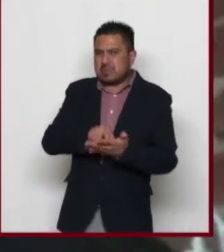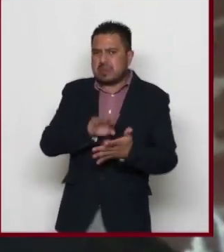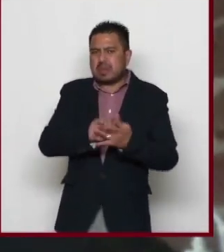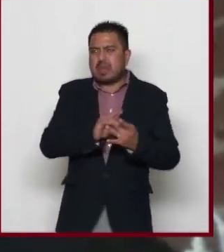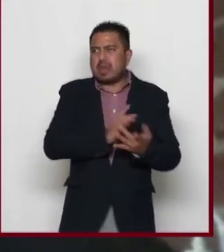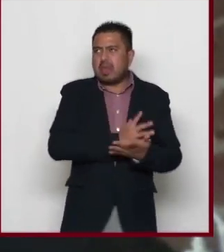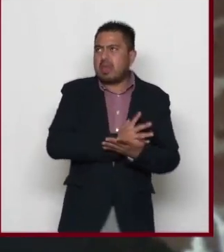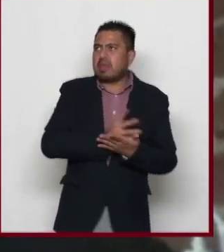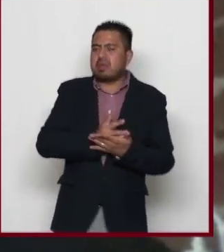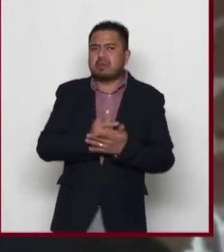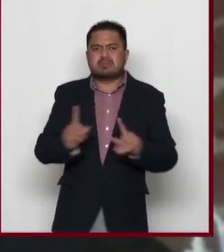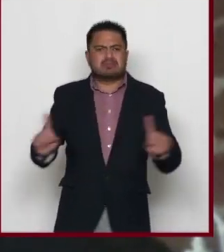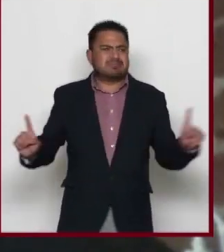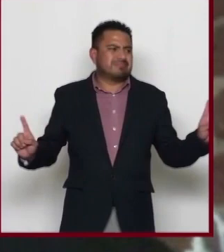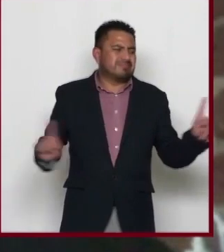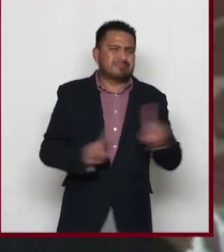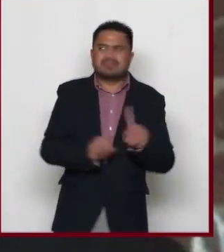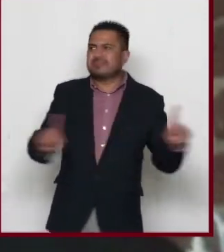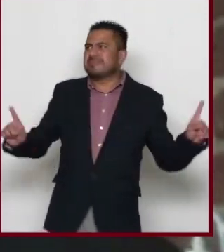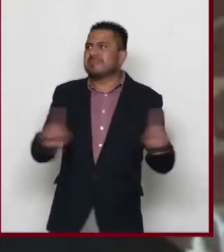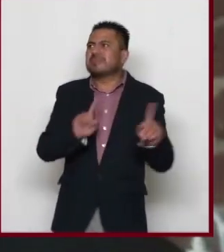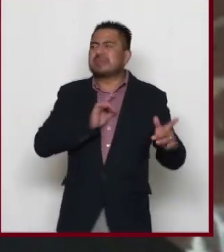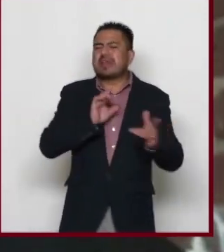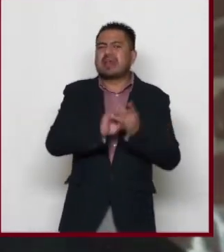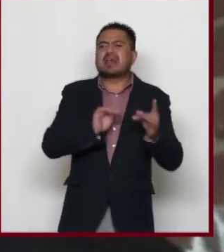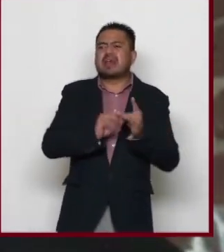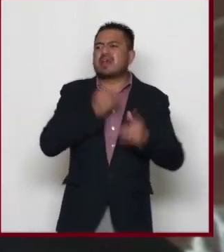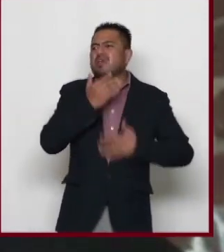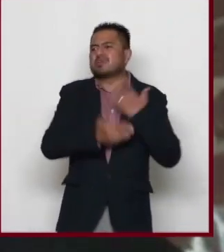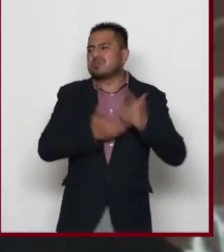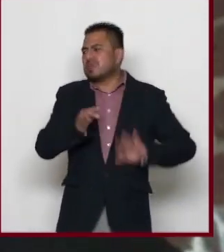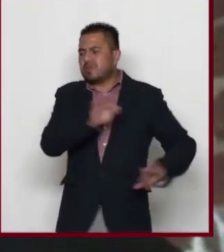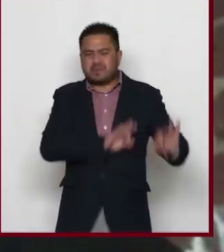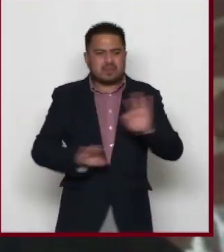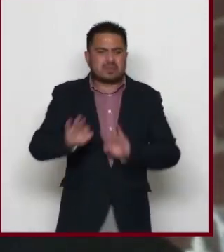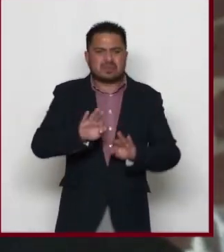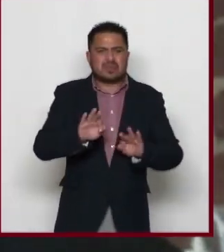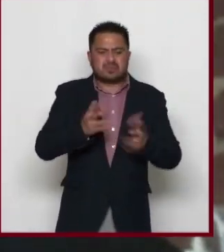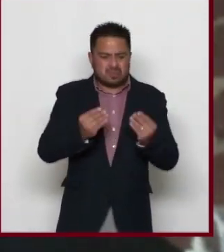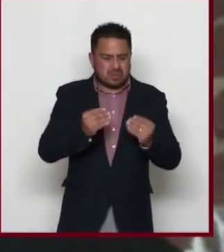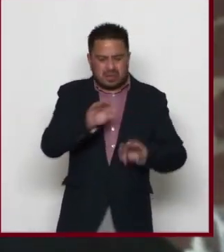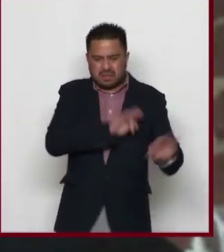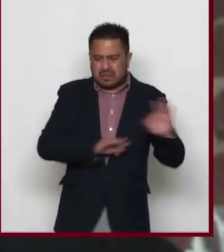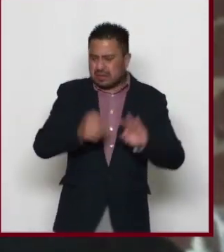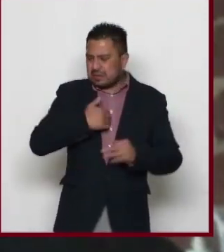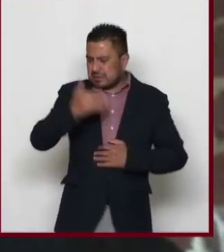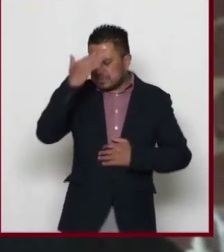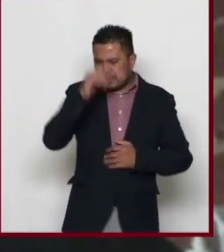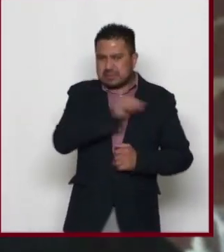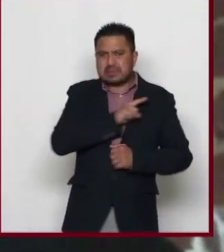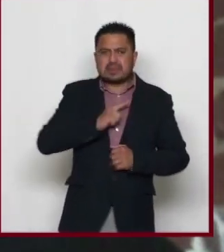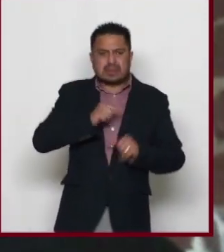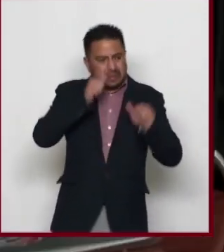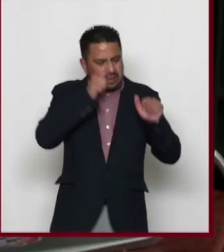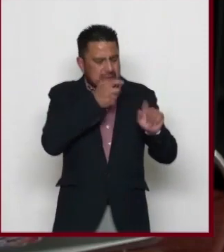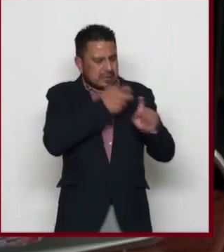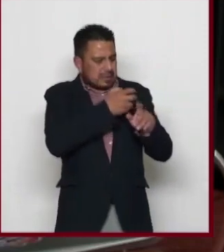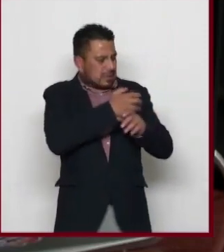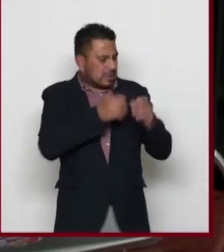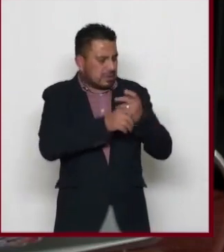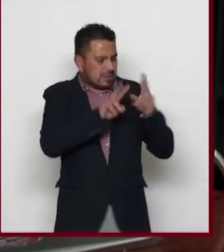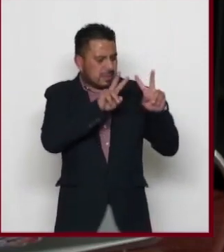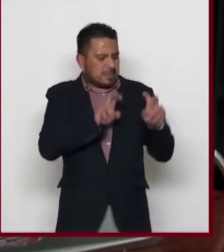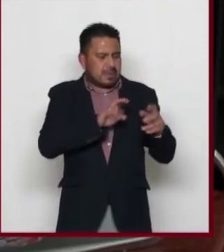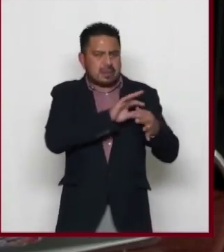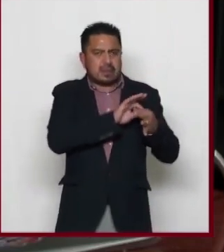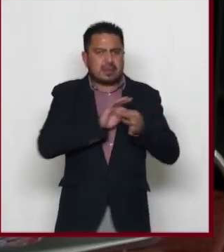prácticamente cualquier cosa. No estoy, digo, no estoy exagerando, no puede uno brincar con garrocha estudiando física, por mucha